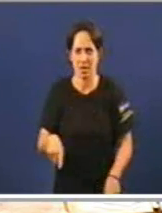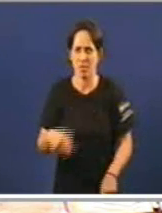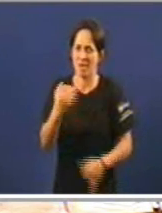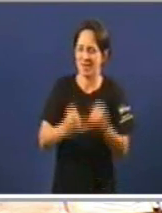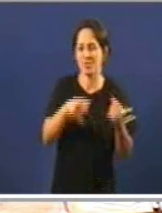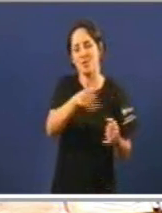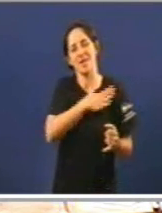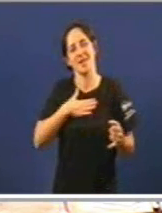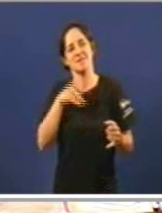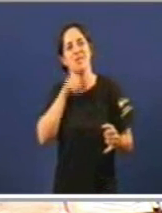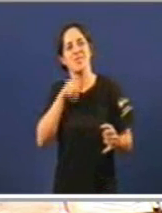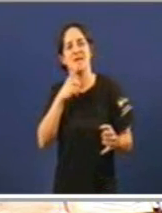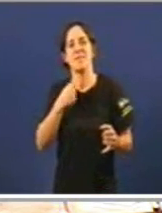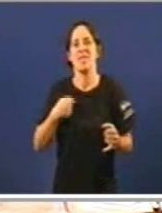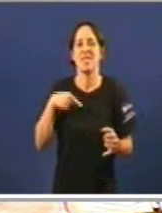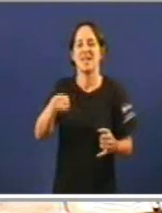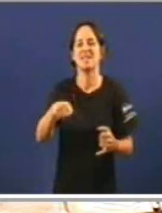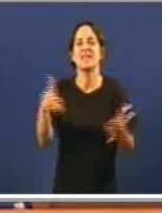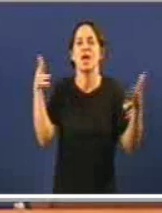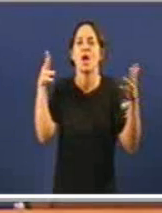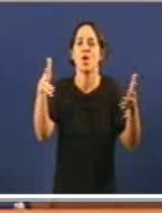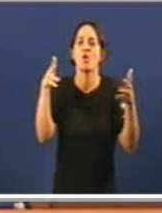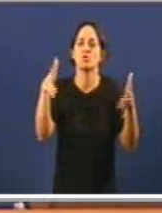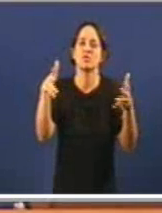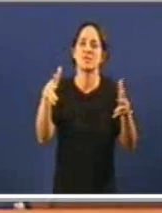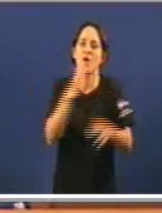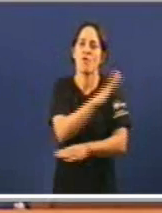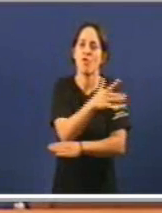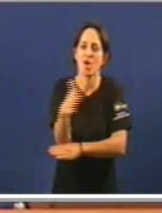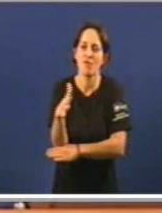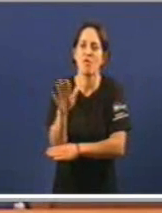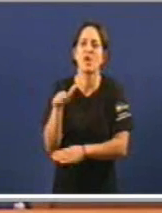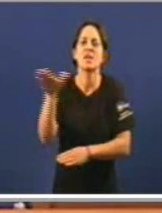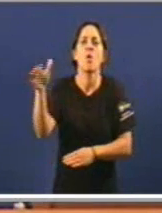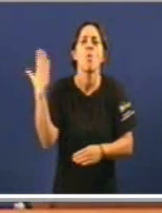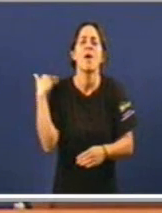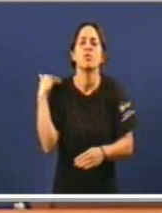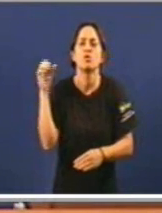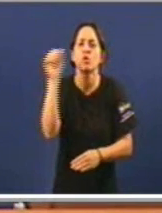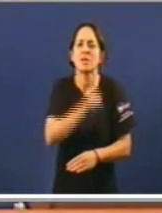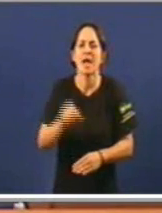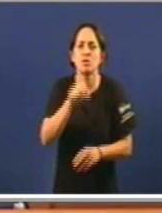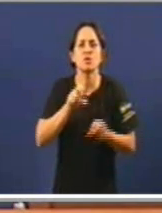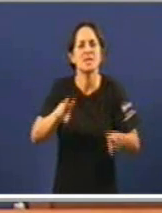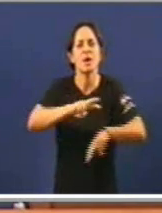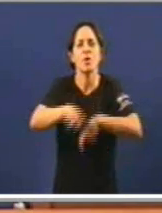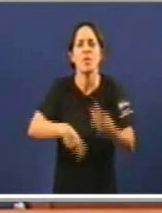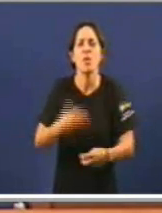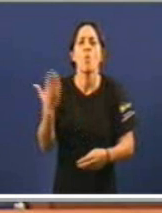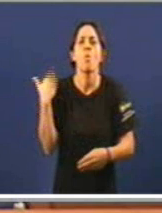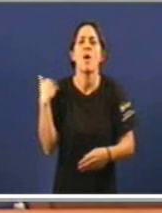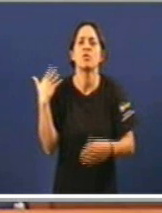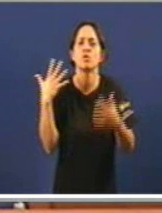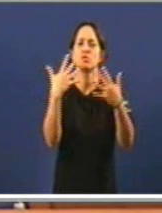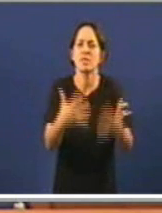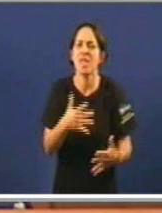este novo Consello Forestal que faga un plan. Por certo, o Consello Forestal cantos decenios leva sin renovarse? Cantos decenios